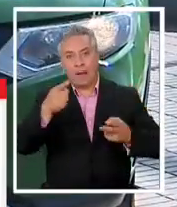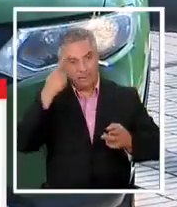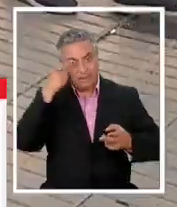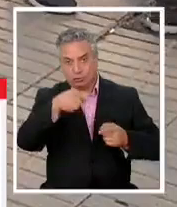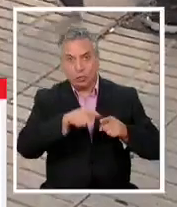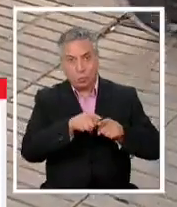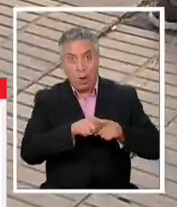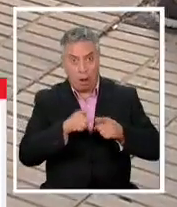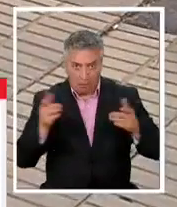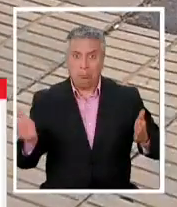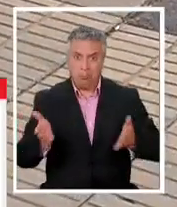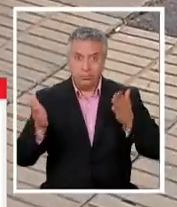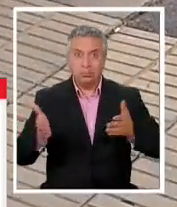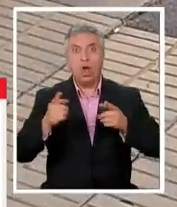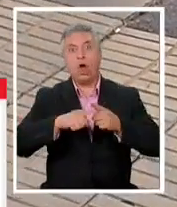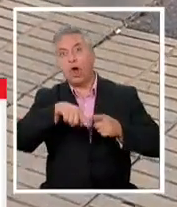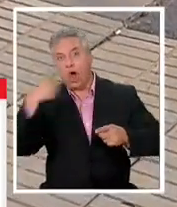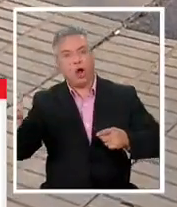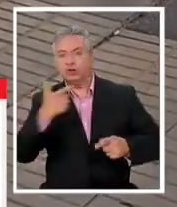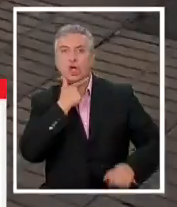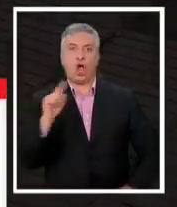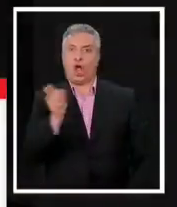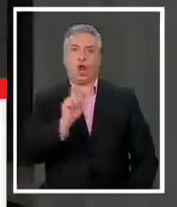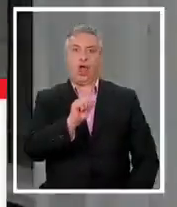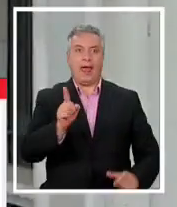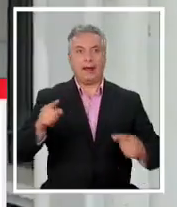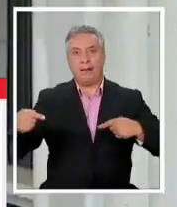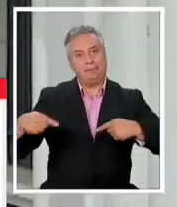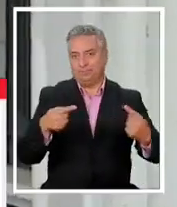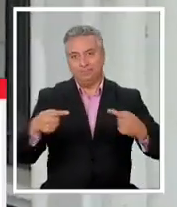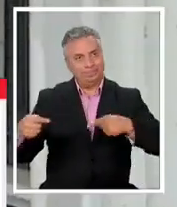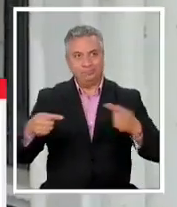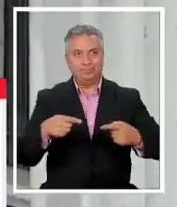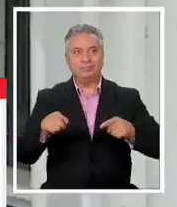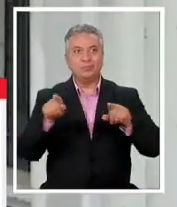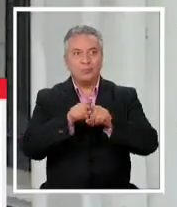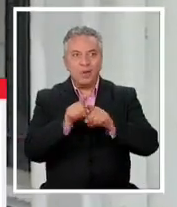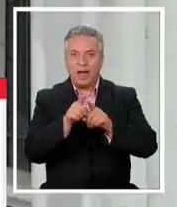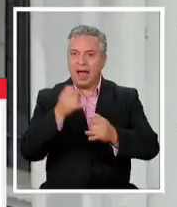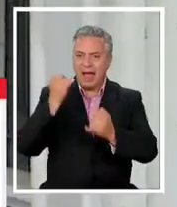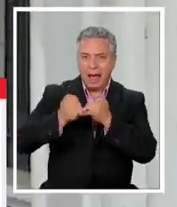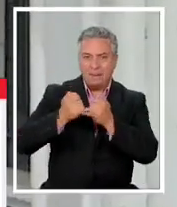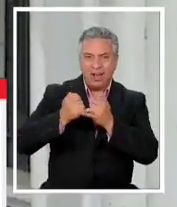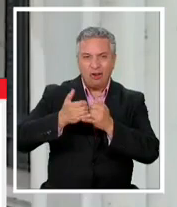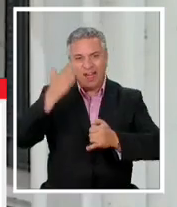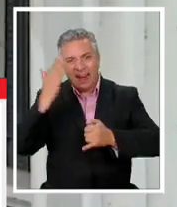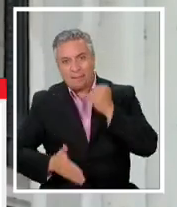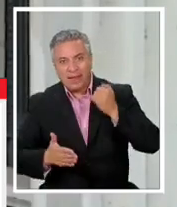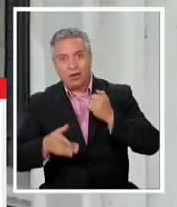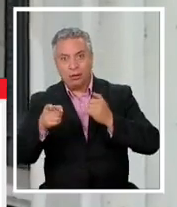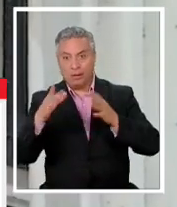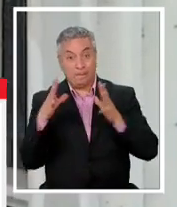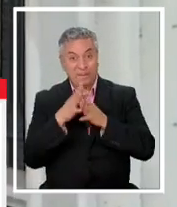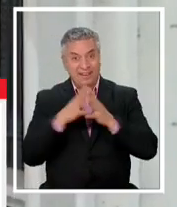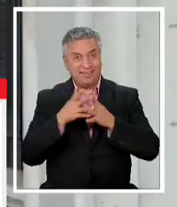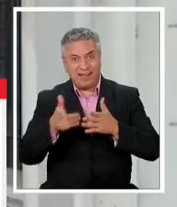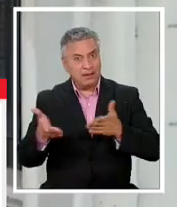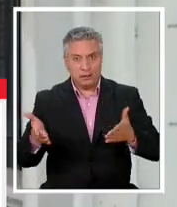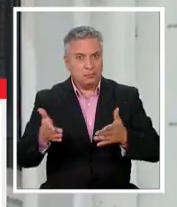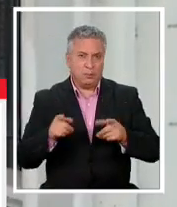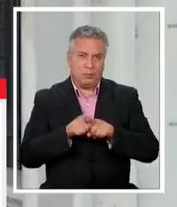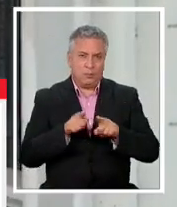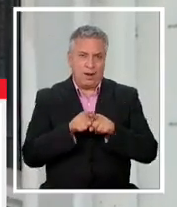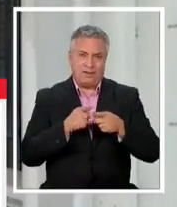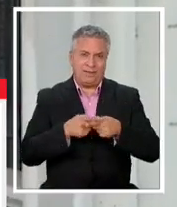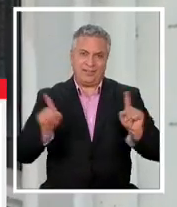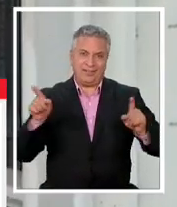sus promotores, cuestionada por otro sector de la convención. La lógica del amigo-enemigo en la formación militar es muy distinta